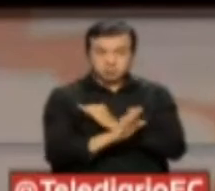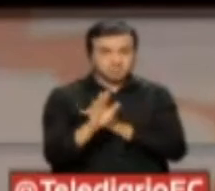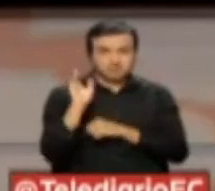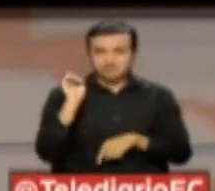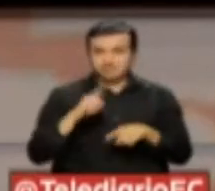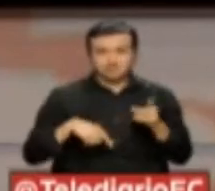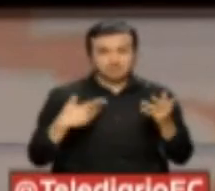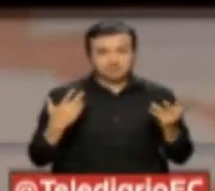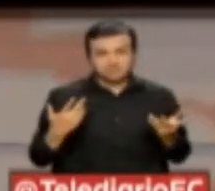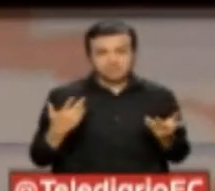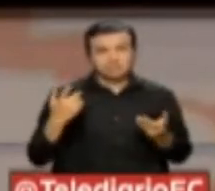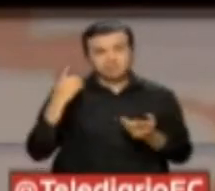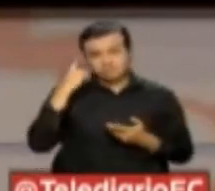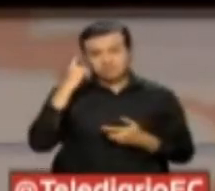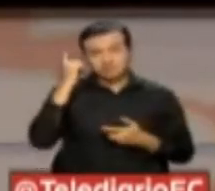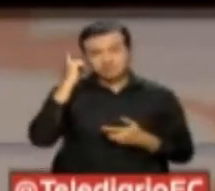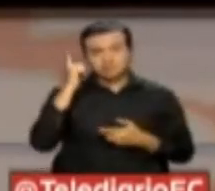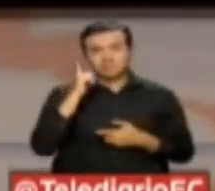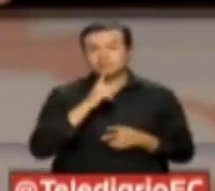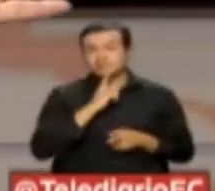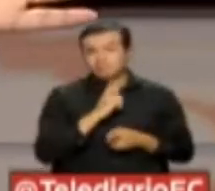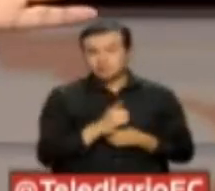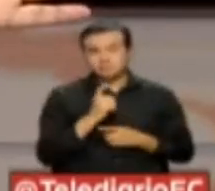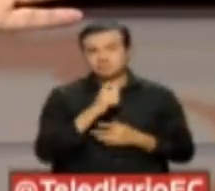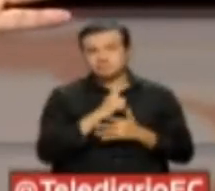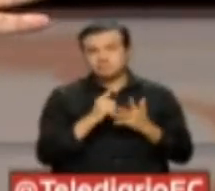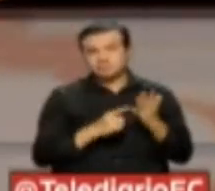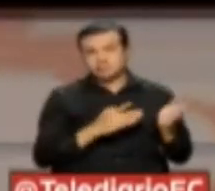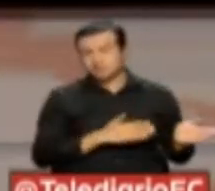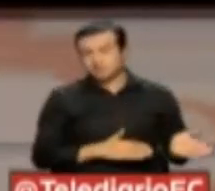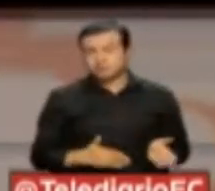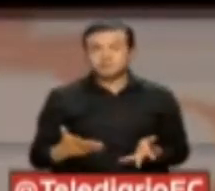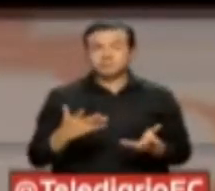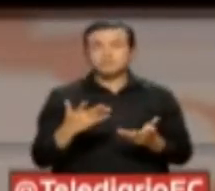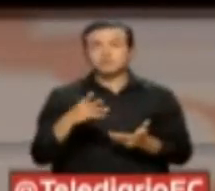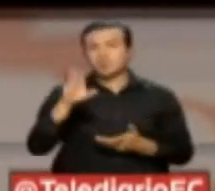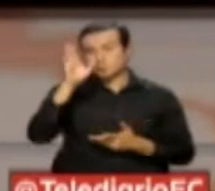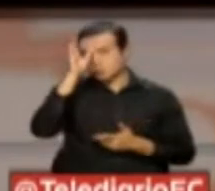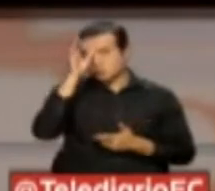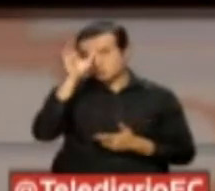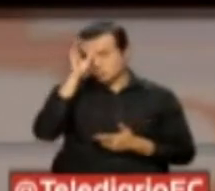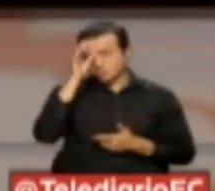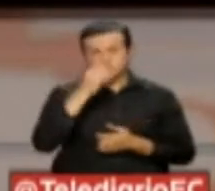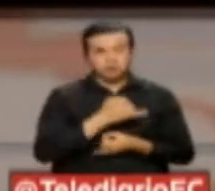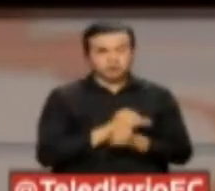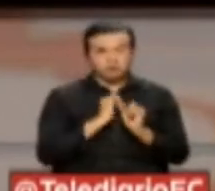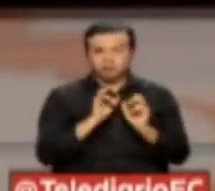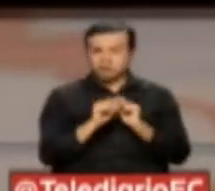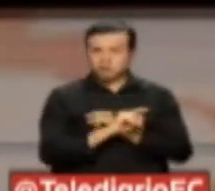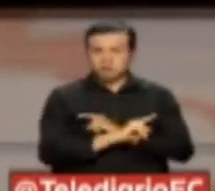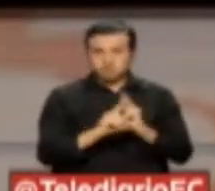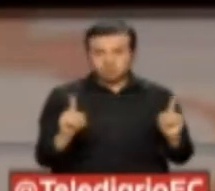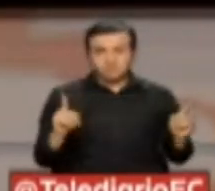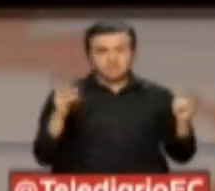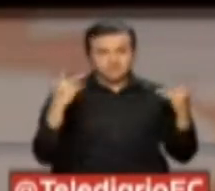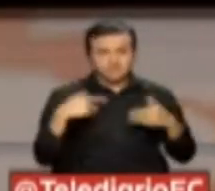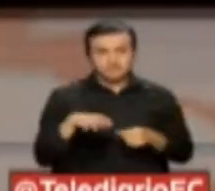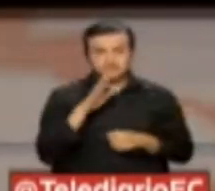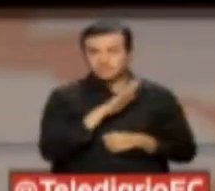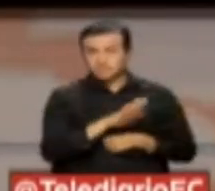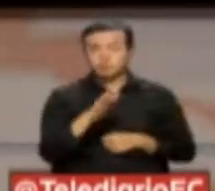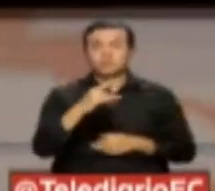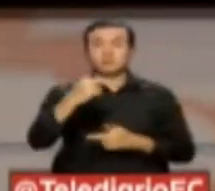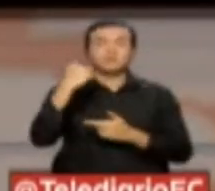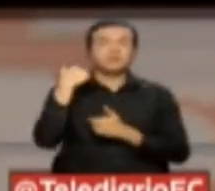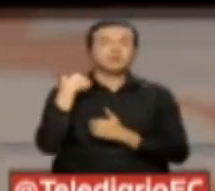creo que uno tiene que puede partir de un concepto de no independencia pero no esto que está usted en su